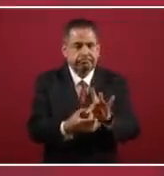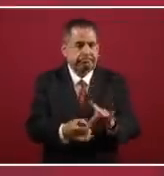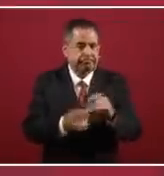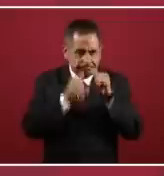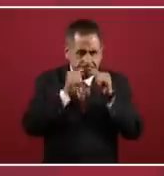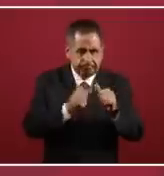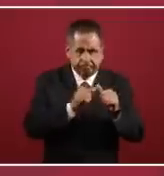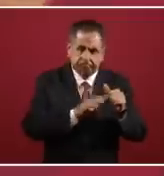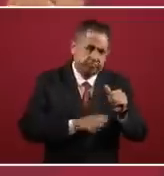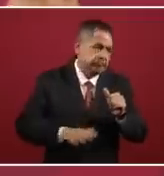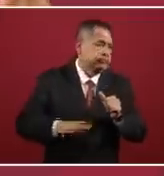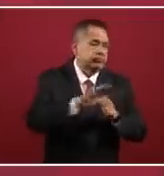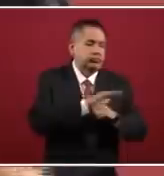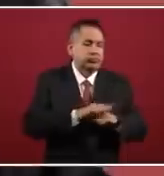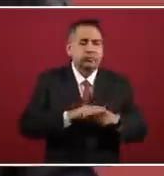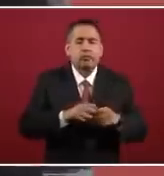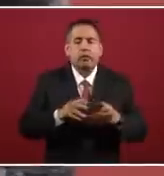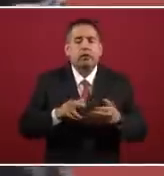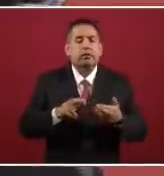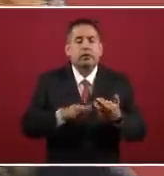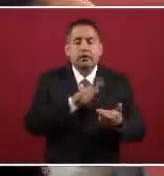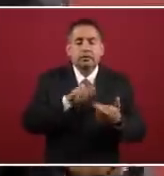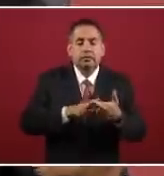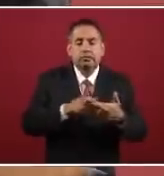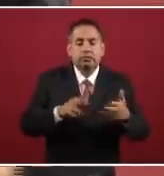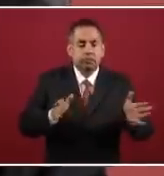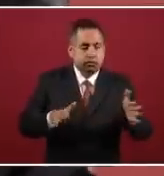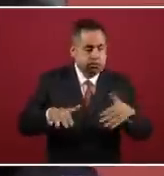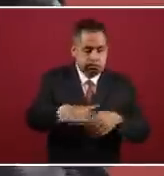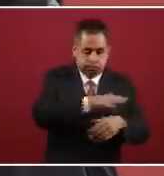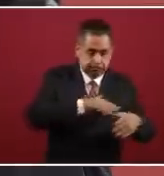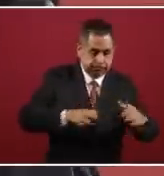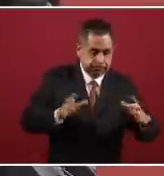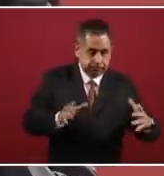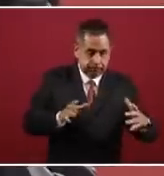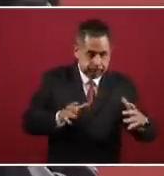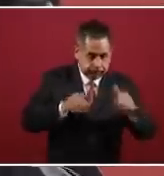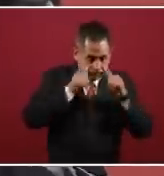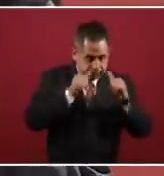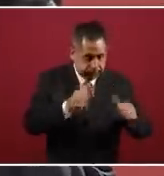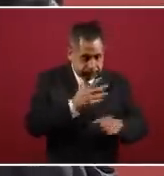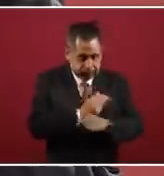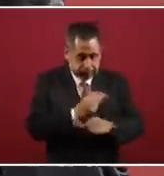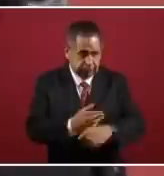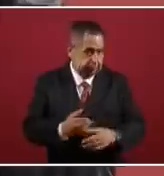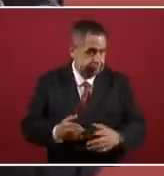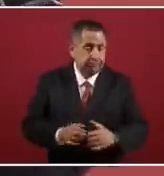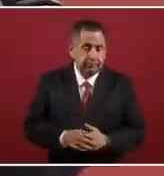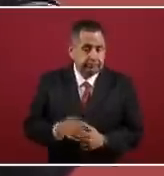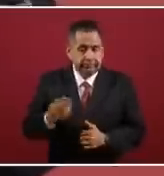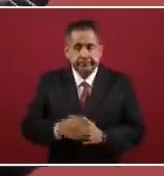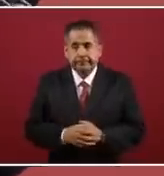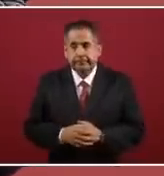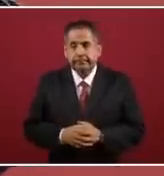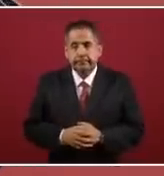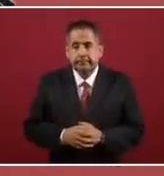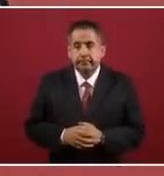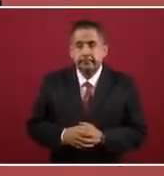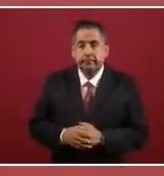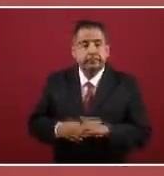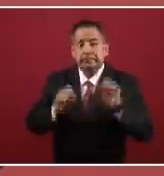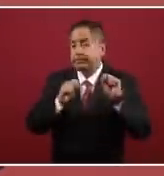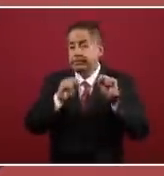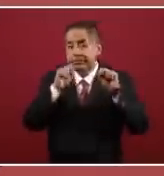toda una microrregión. ¿Sí? No podríamos atender